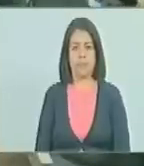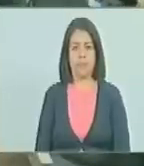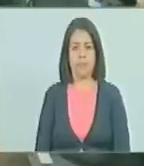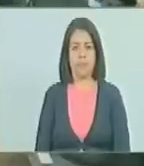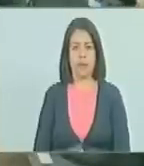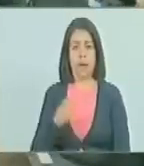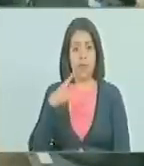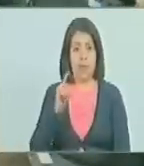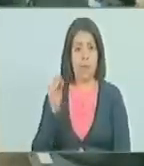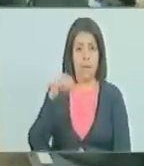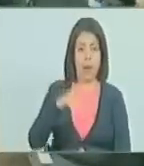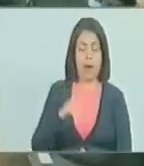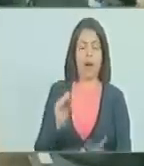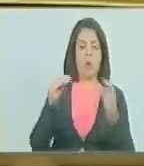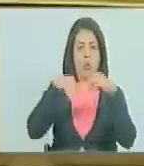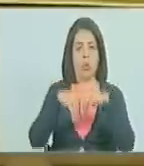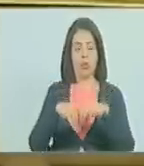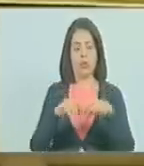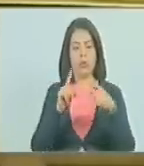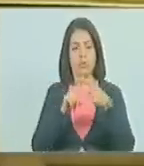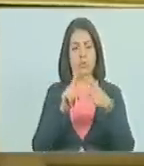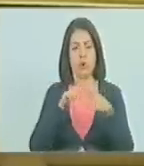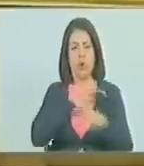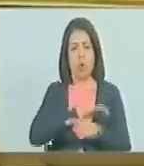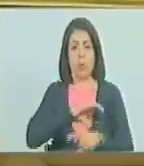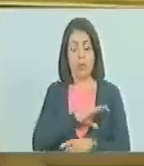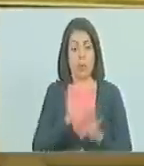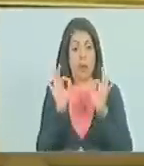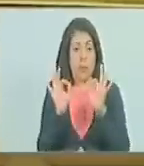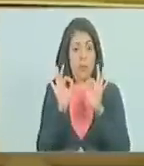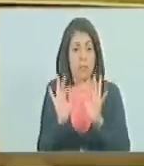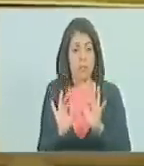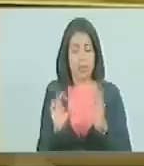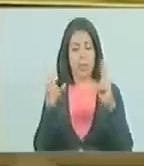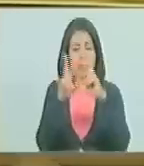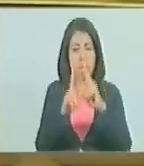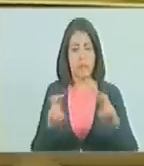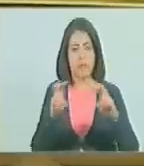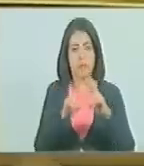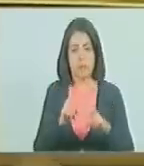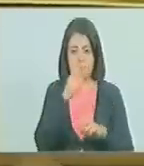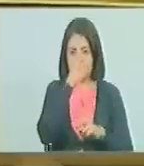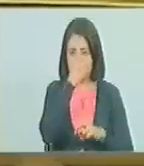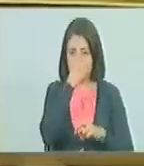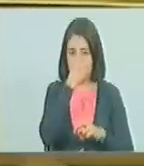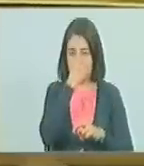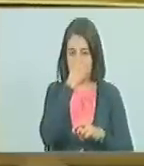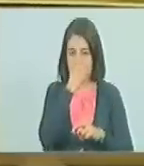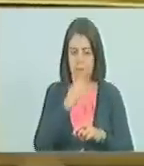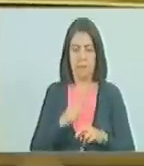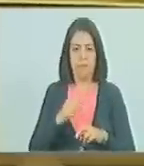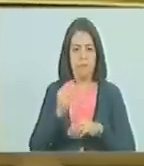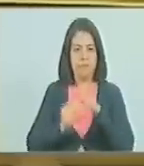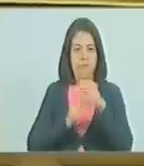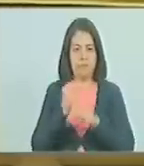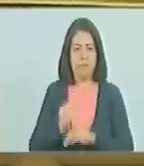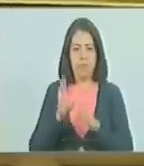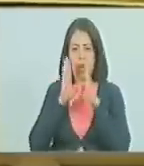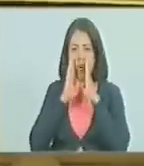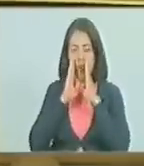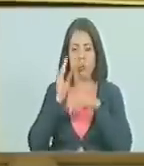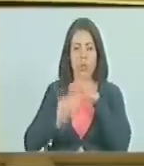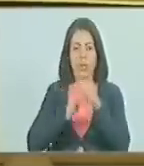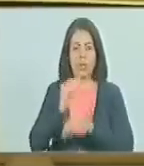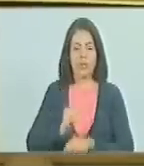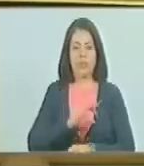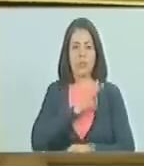Habría que agregar en los acuerdos la conformación de una comisión especial de investigación derivada de la confesión hecha por